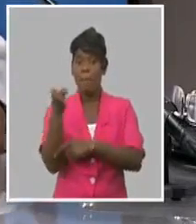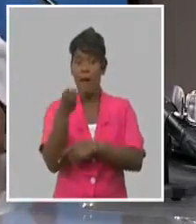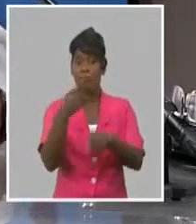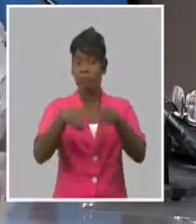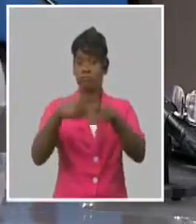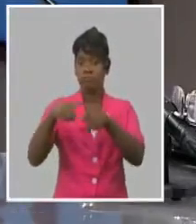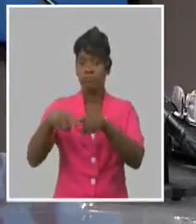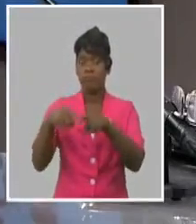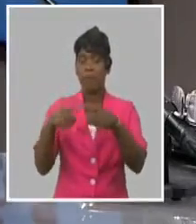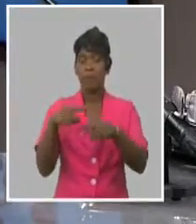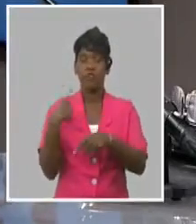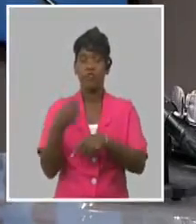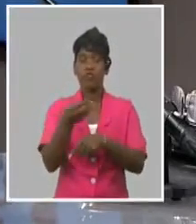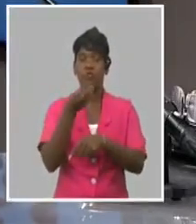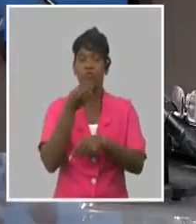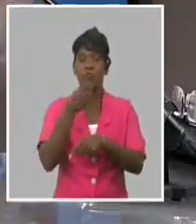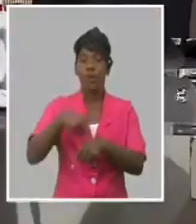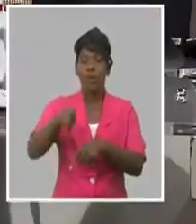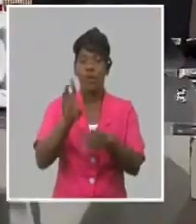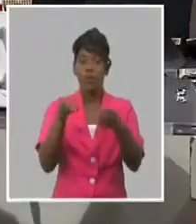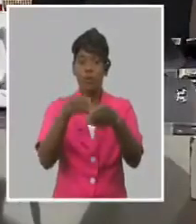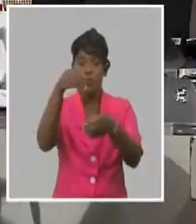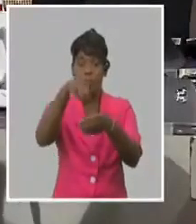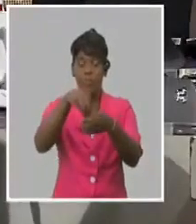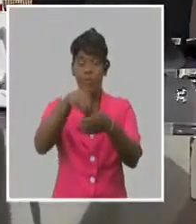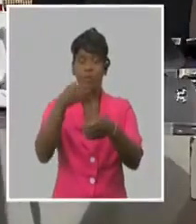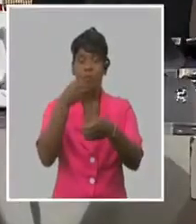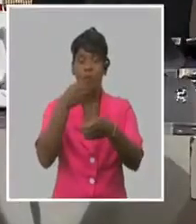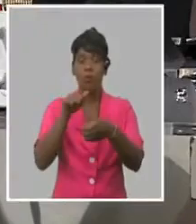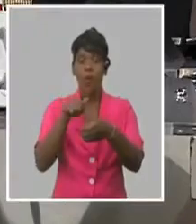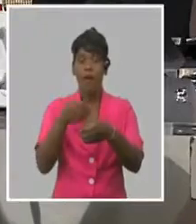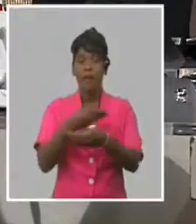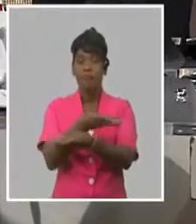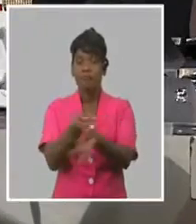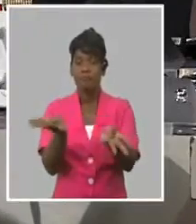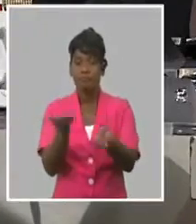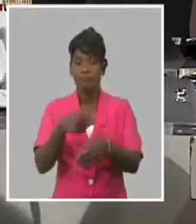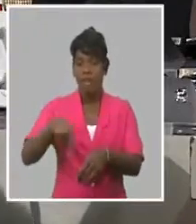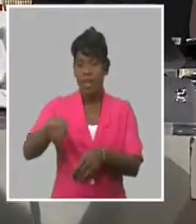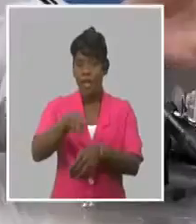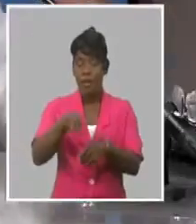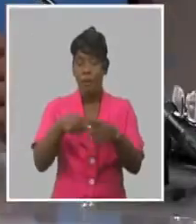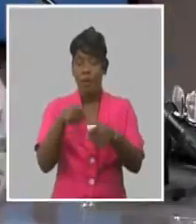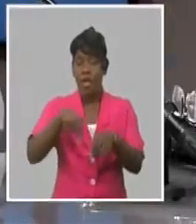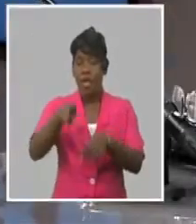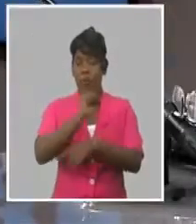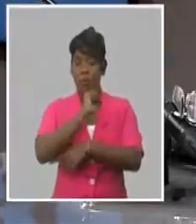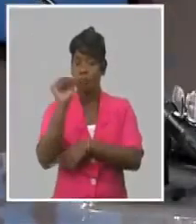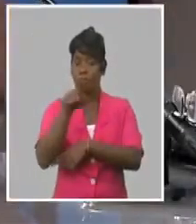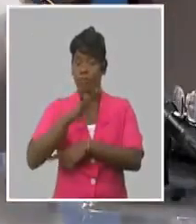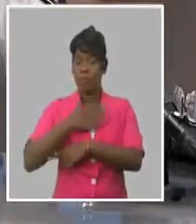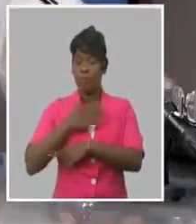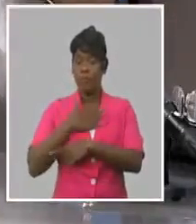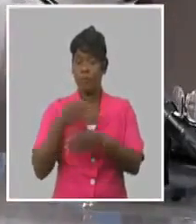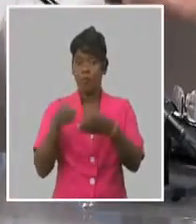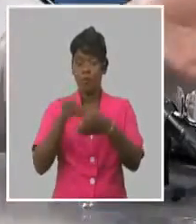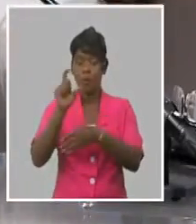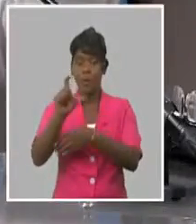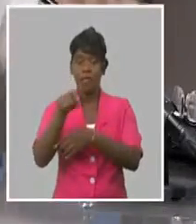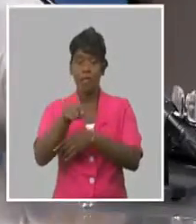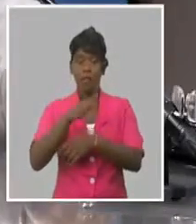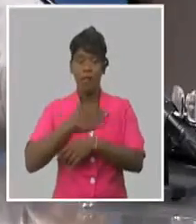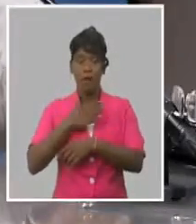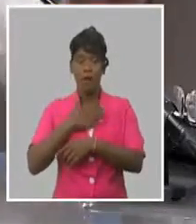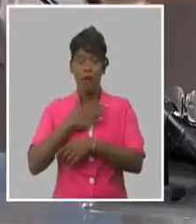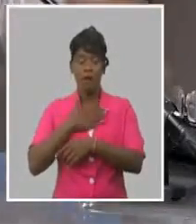ponemos condiciones para que la pueda repartir? Ni van a tener vínculo con los indicadores directivos si la creó, la repartí. Y si creó la